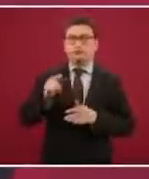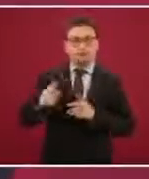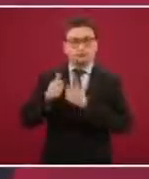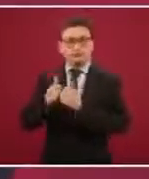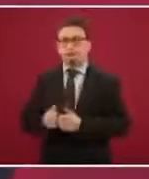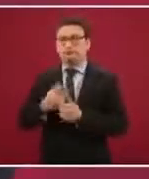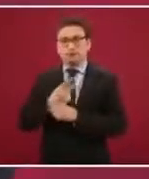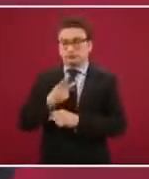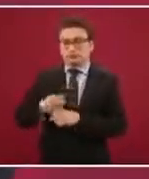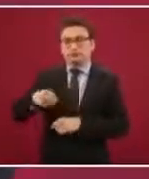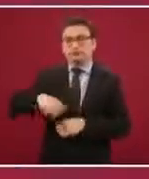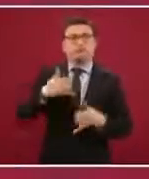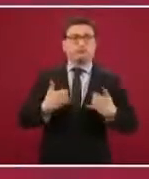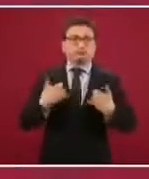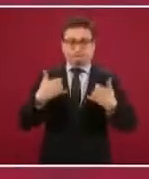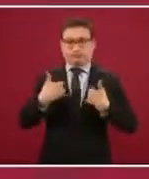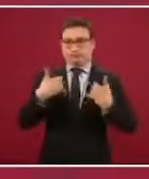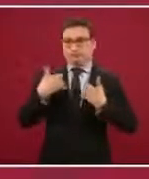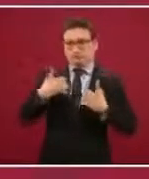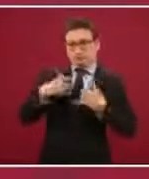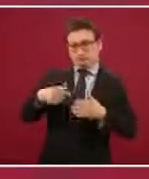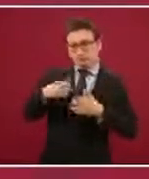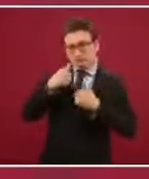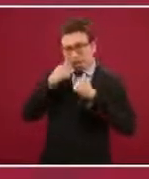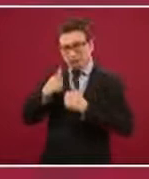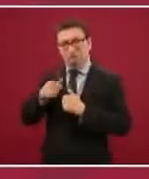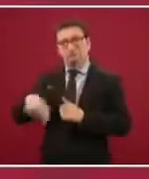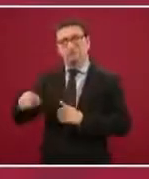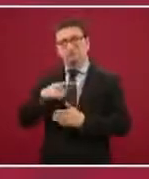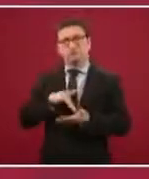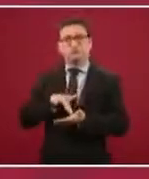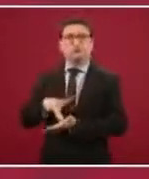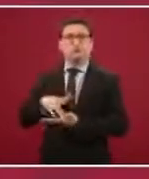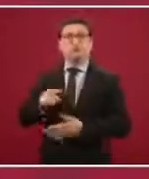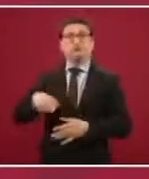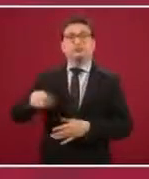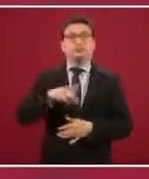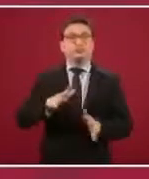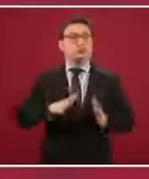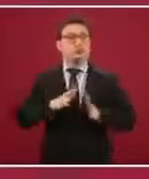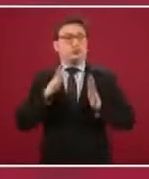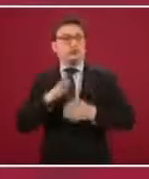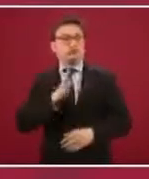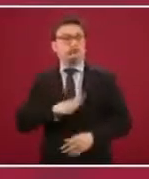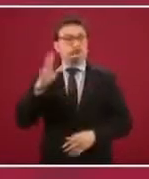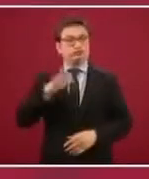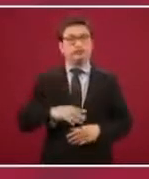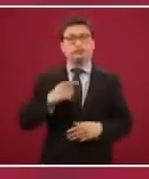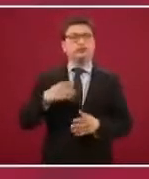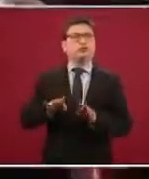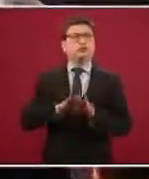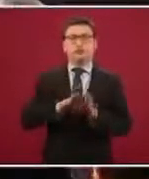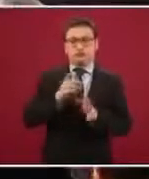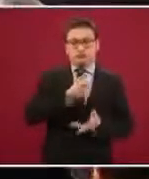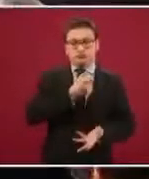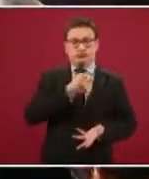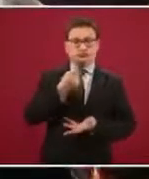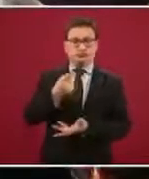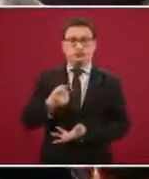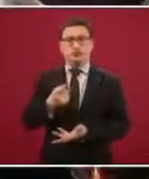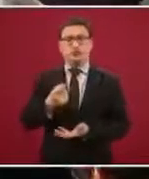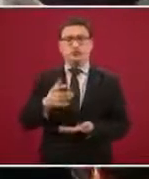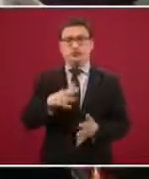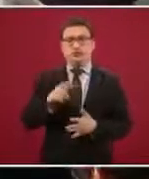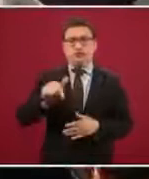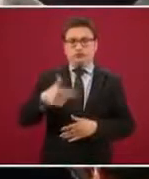impacto en los jóvenes de santonio cuna lo que es impresionante es que con un presupuesto de que se destinó a